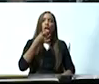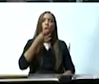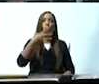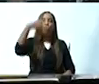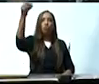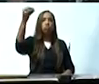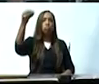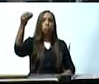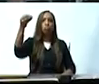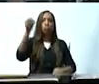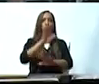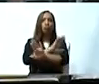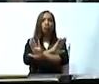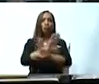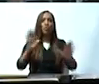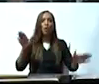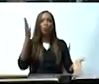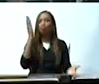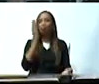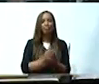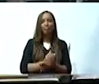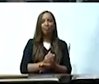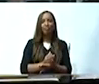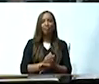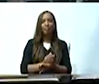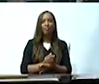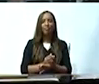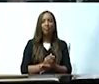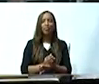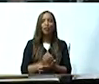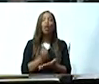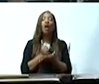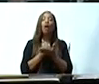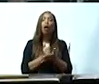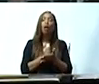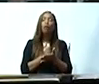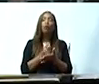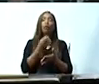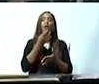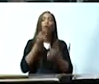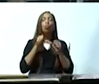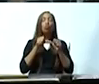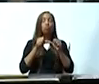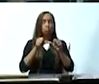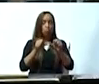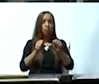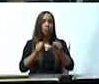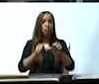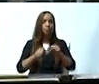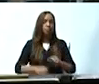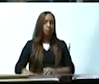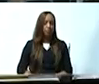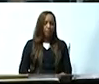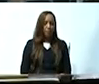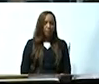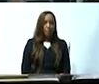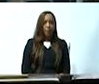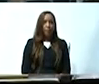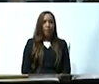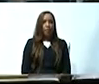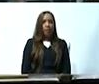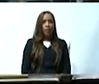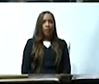eficiencia. Pero algo más, presidente. Hoy estamos hablando de un tema particular que se gestiona a través de la figura